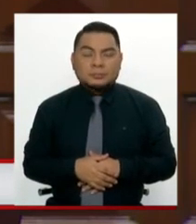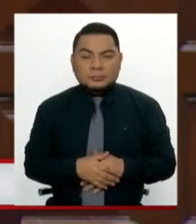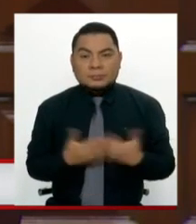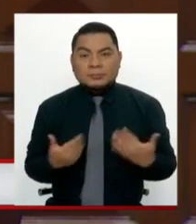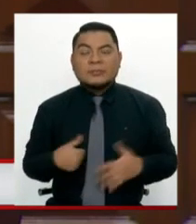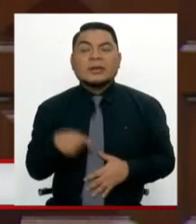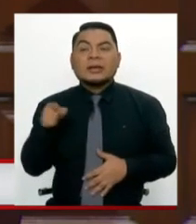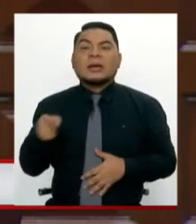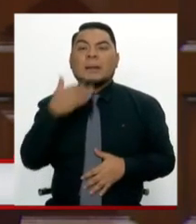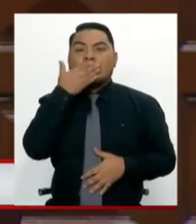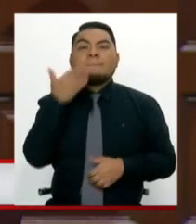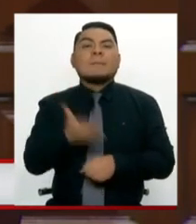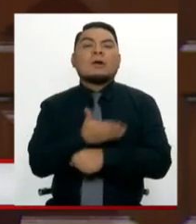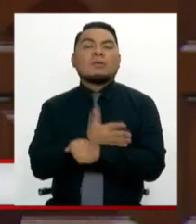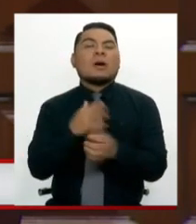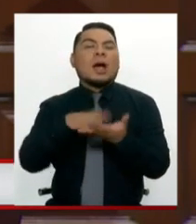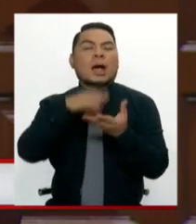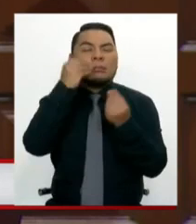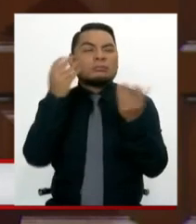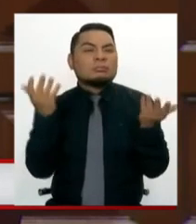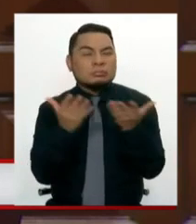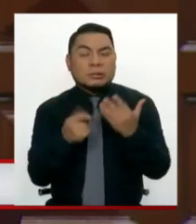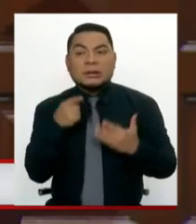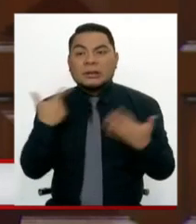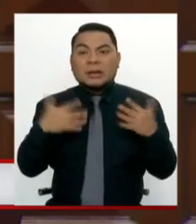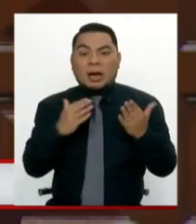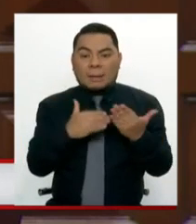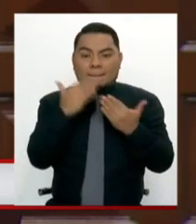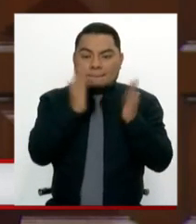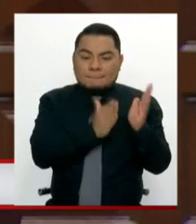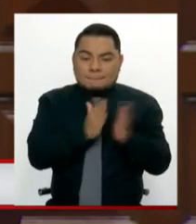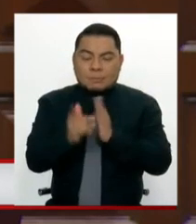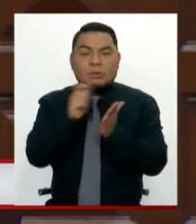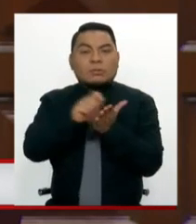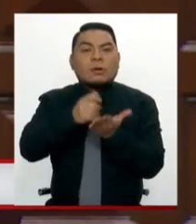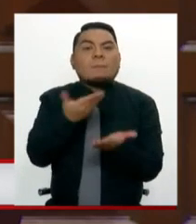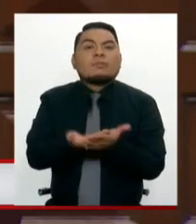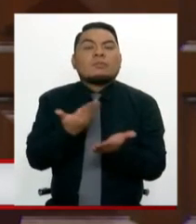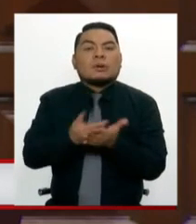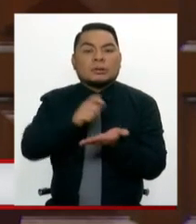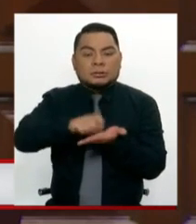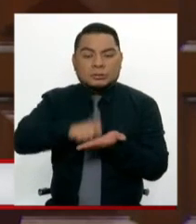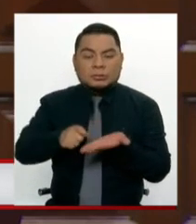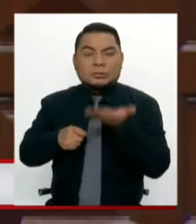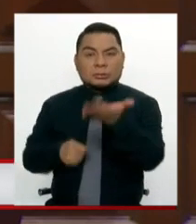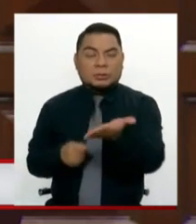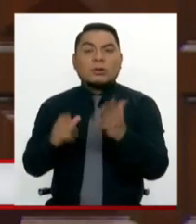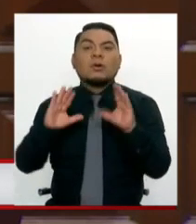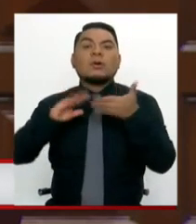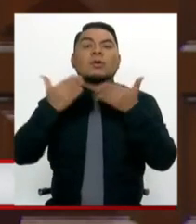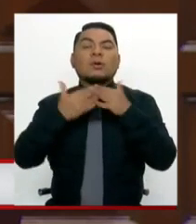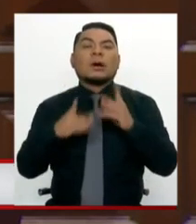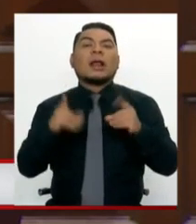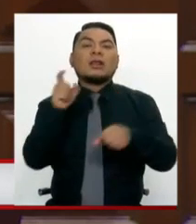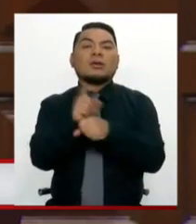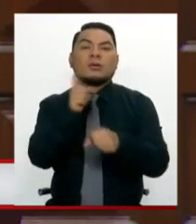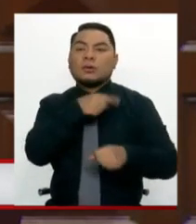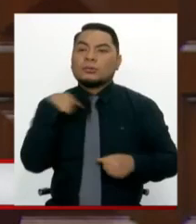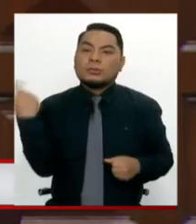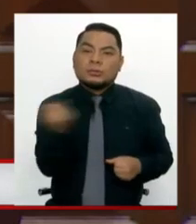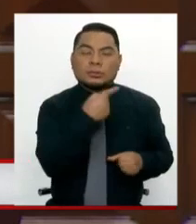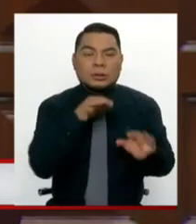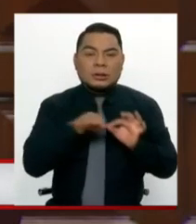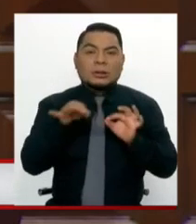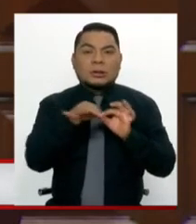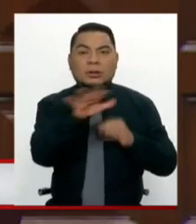Mejora de los aprendizajes. Se viene elaborando la propuesta curricular con la participación de la comunidad educativa de todas las regiones del